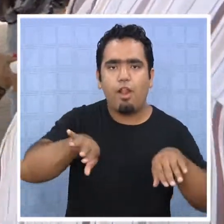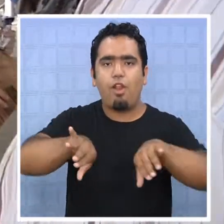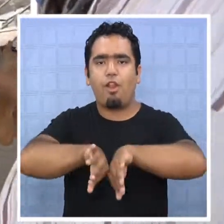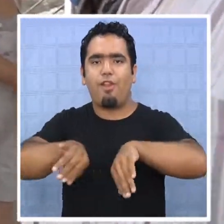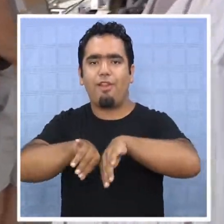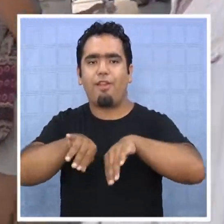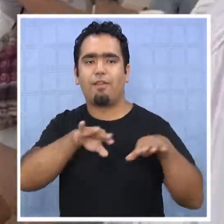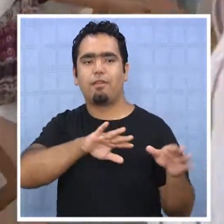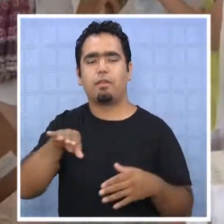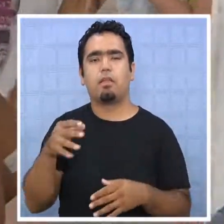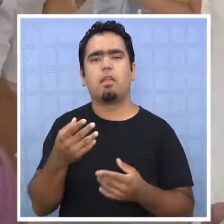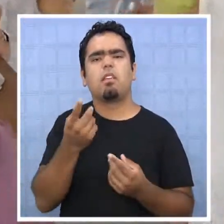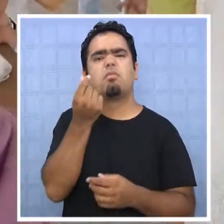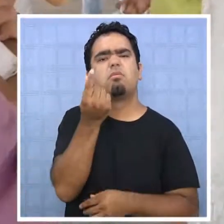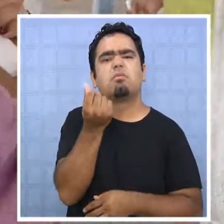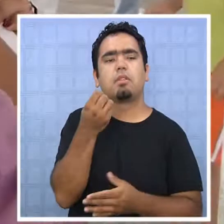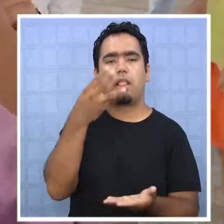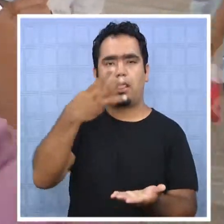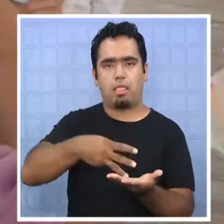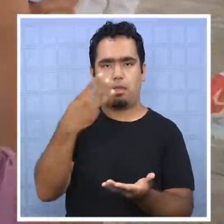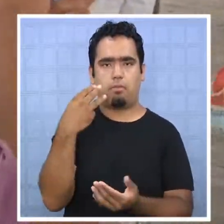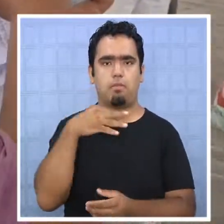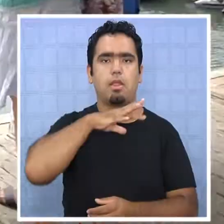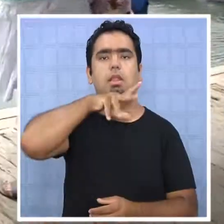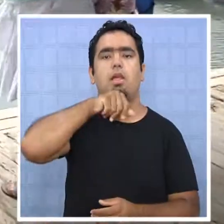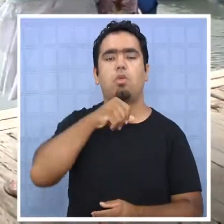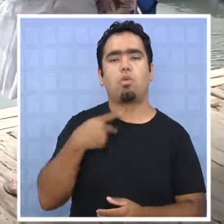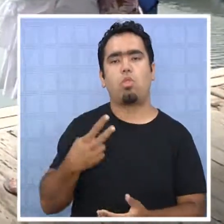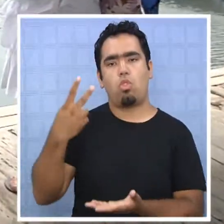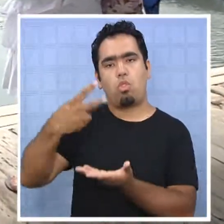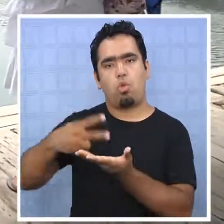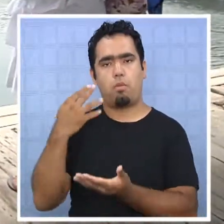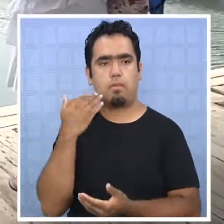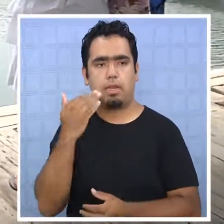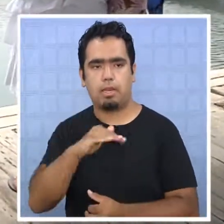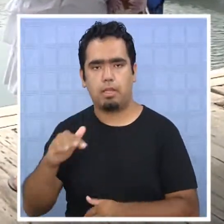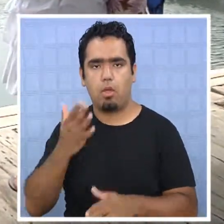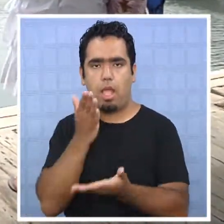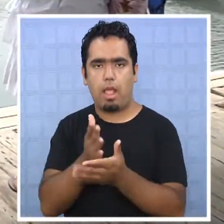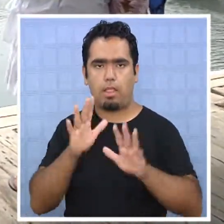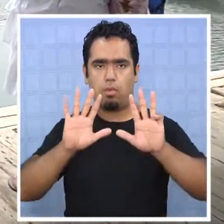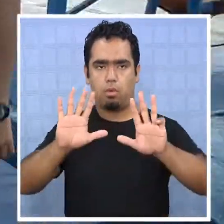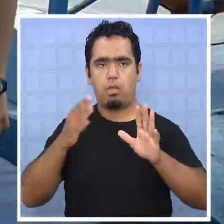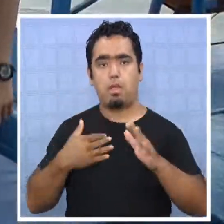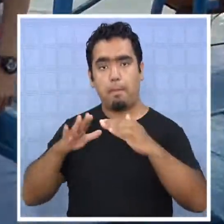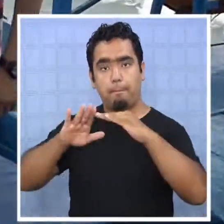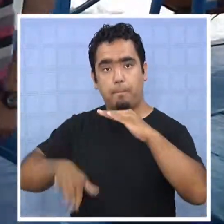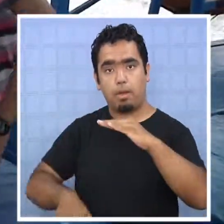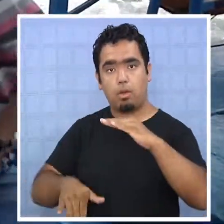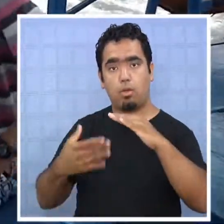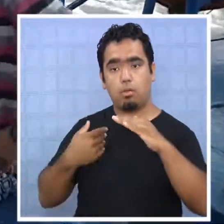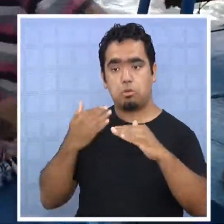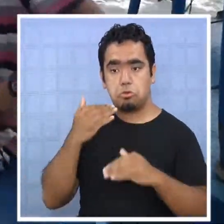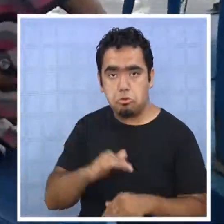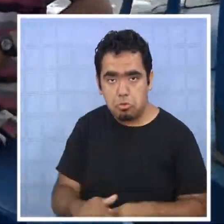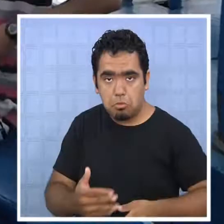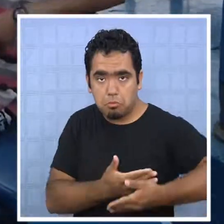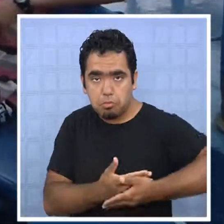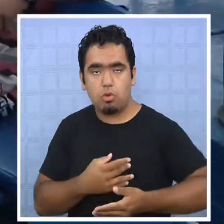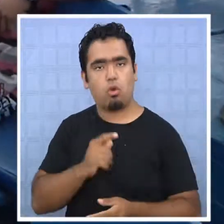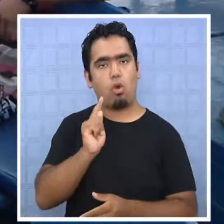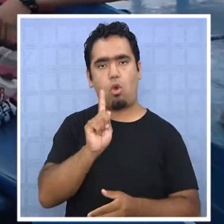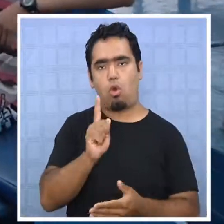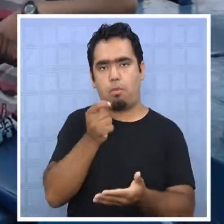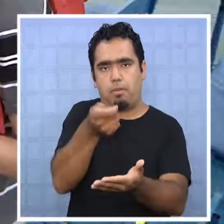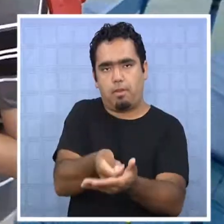loderas. Los valores de los viajes son de 3.000 pesos para adultos, 2.000 para niños de hasta 9 años y los menores hasta 4 años